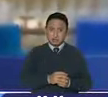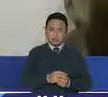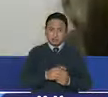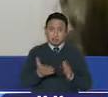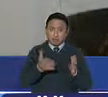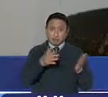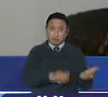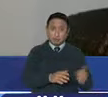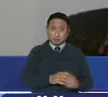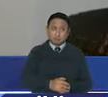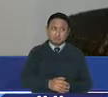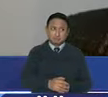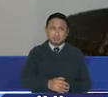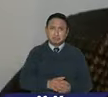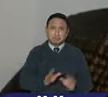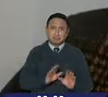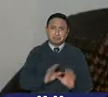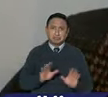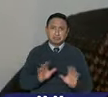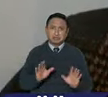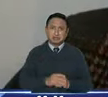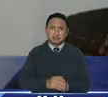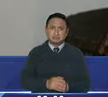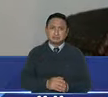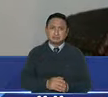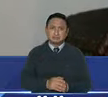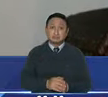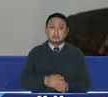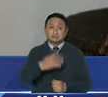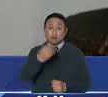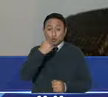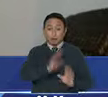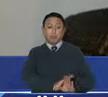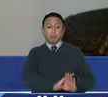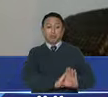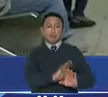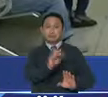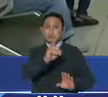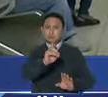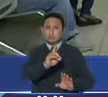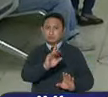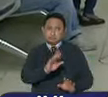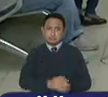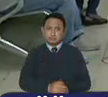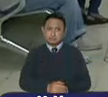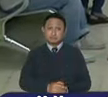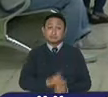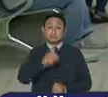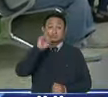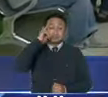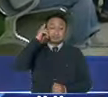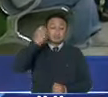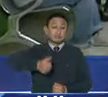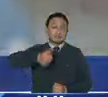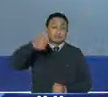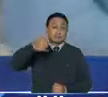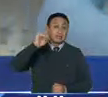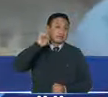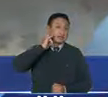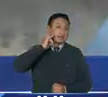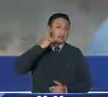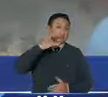mortal. No tiene absolutamente razón el dejar de consumir estos productos. Según información gubernamental, la menor hoy se